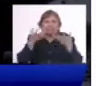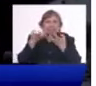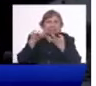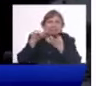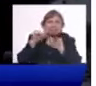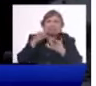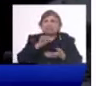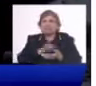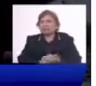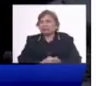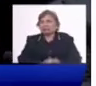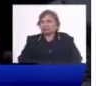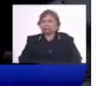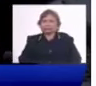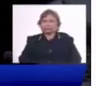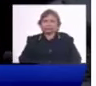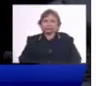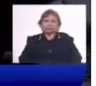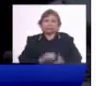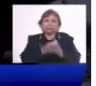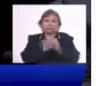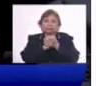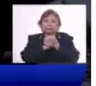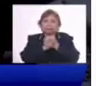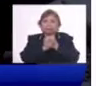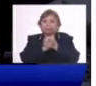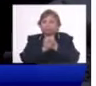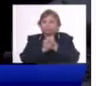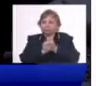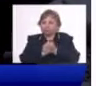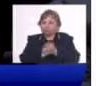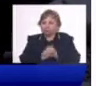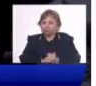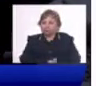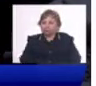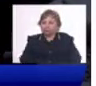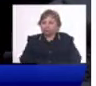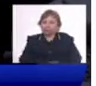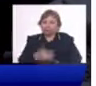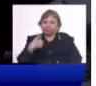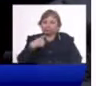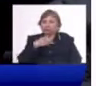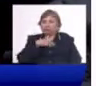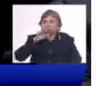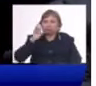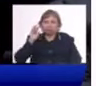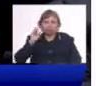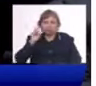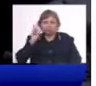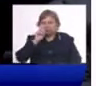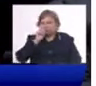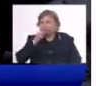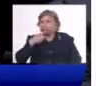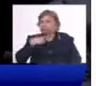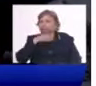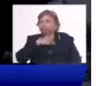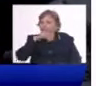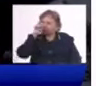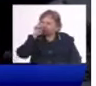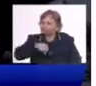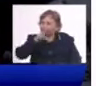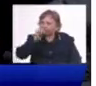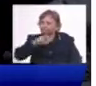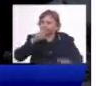querencias de los amigos de nuestra derecha. No, necesitamos hacer